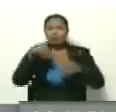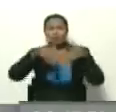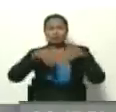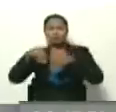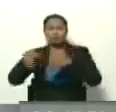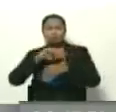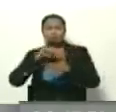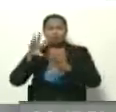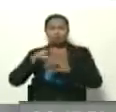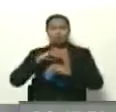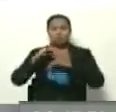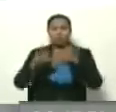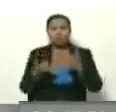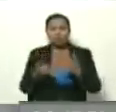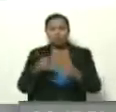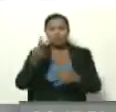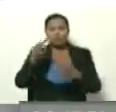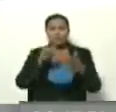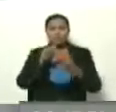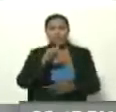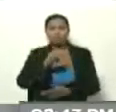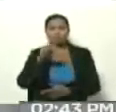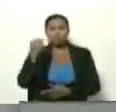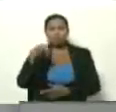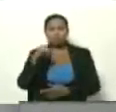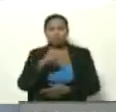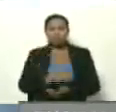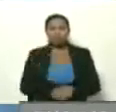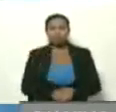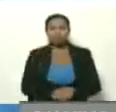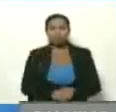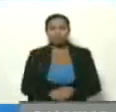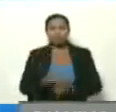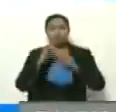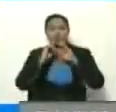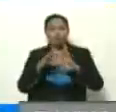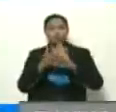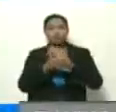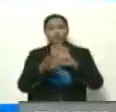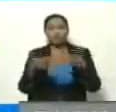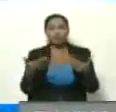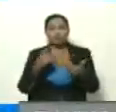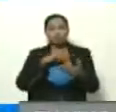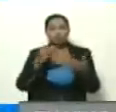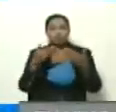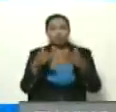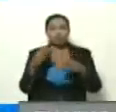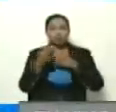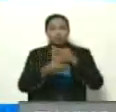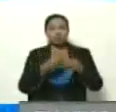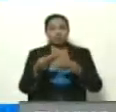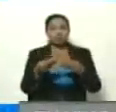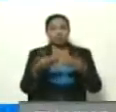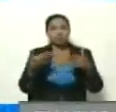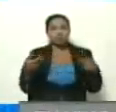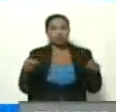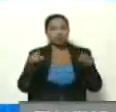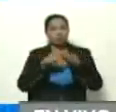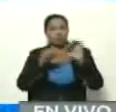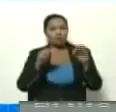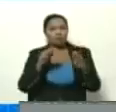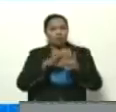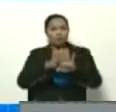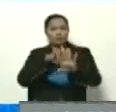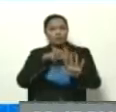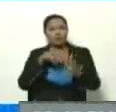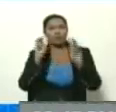que obtuvimos nosotros el 21 de noviembre, resultados que nos permite tener una gran mayoría